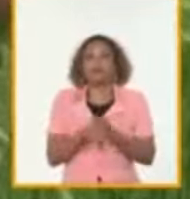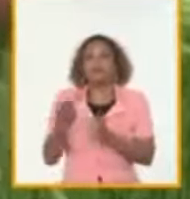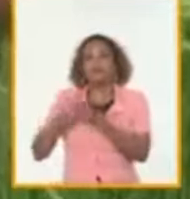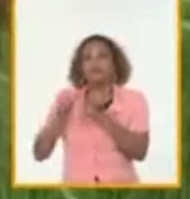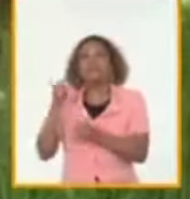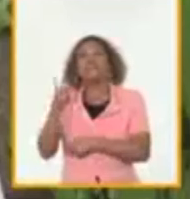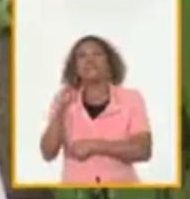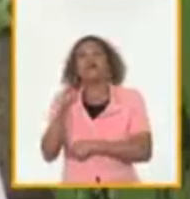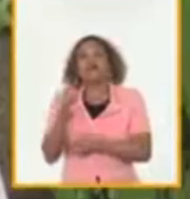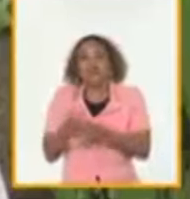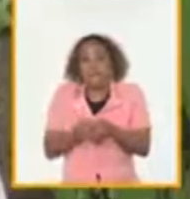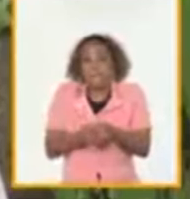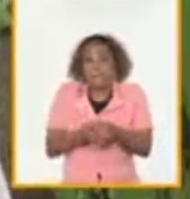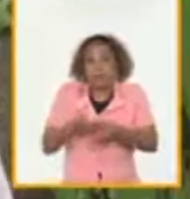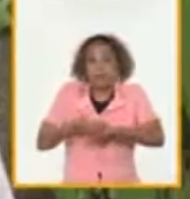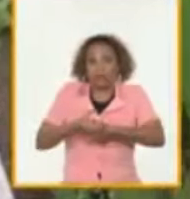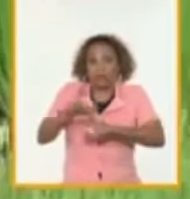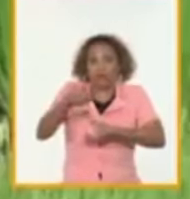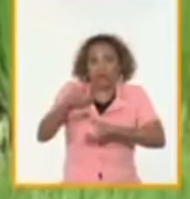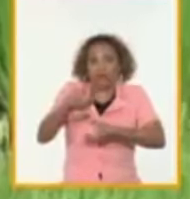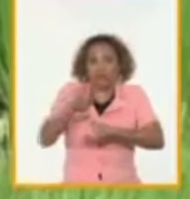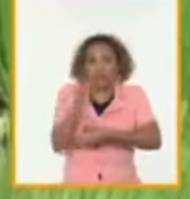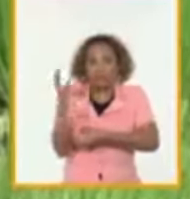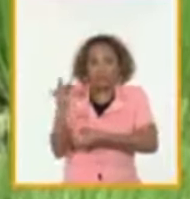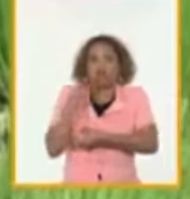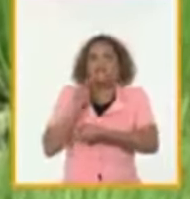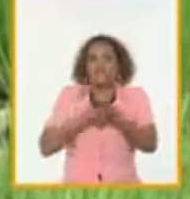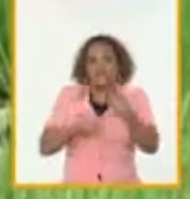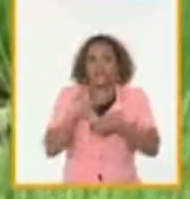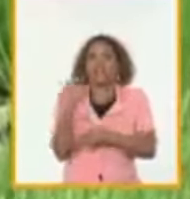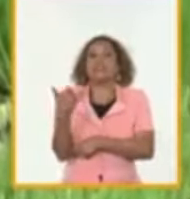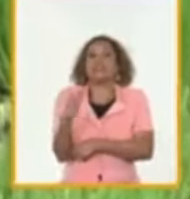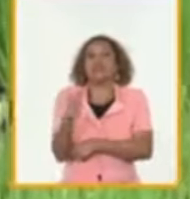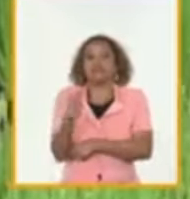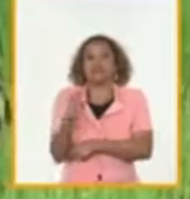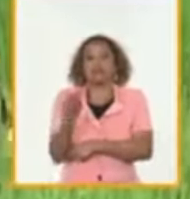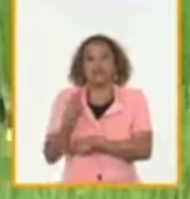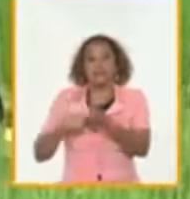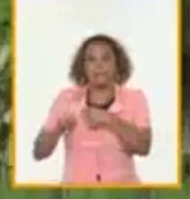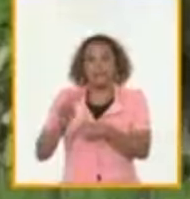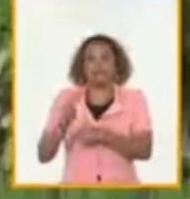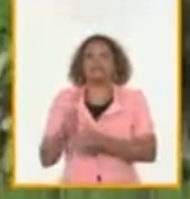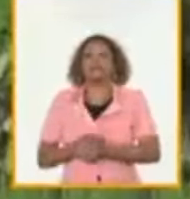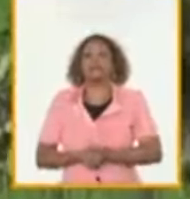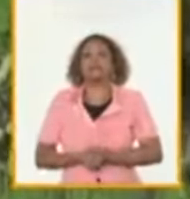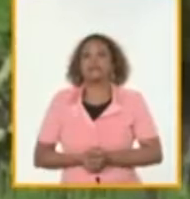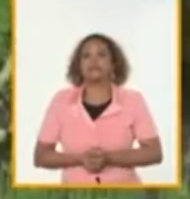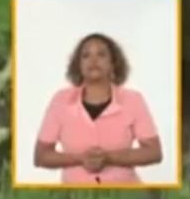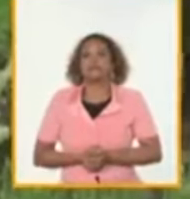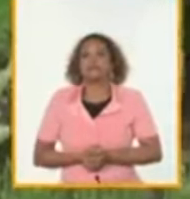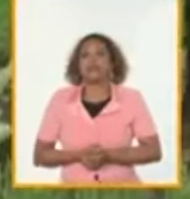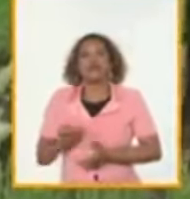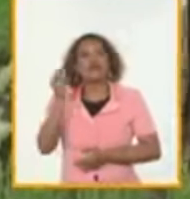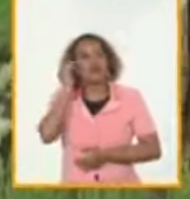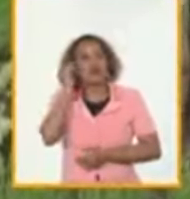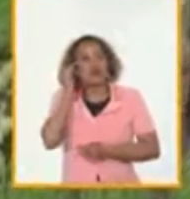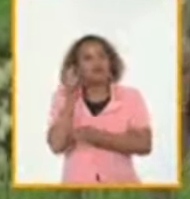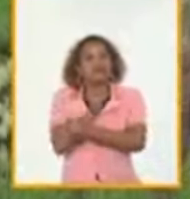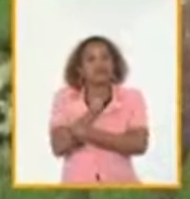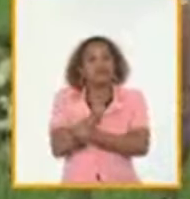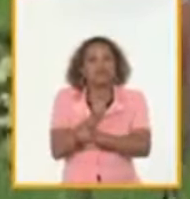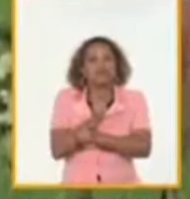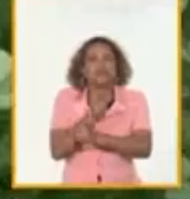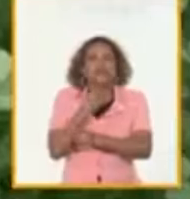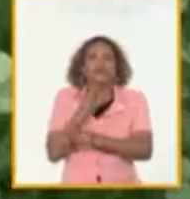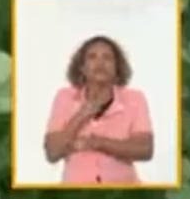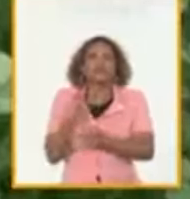10 pesos el mazo grande ese bueno los conocimientos de agricultura heredados de su padre Tomás los pone en práctica